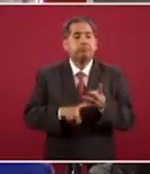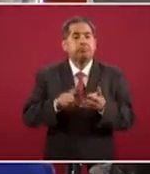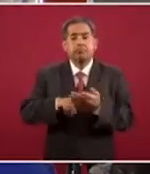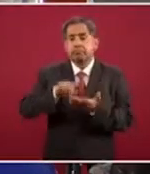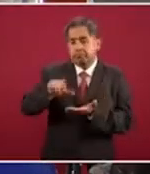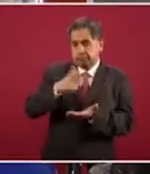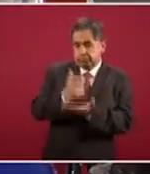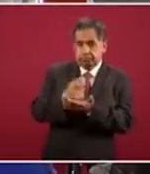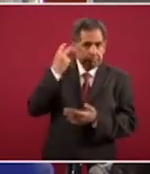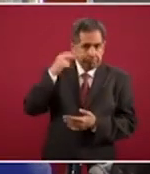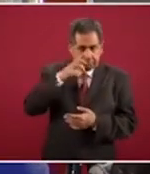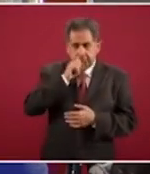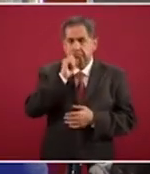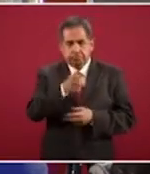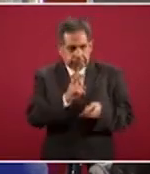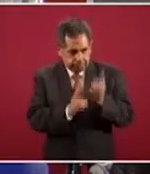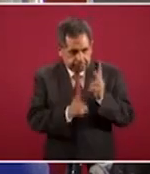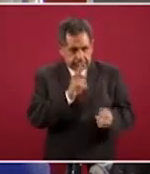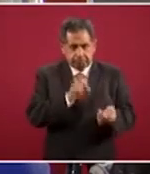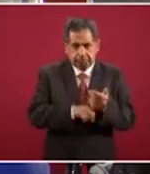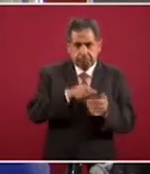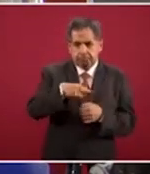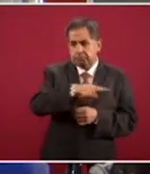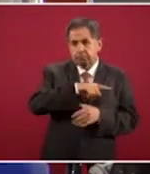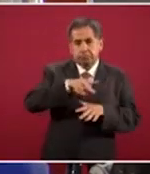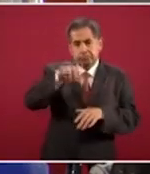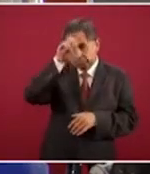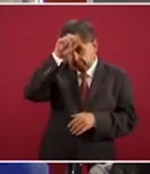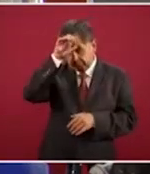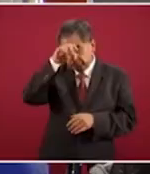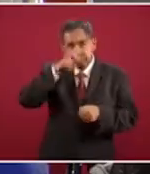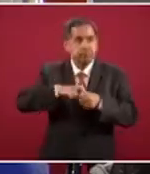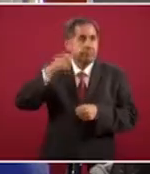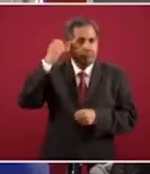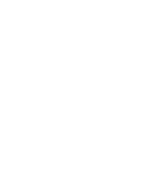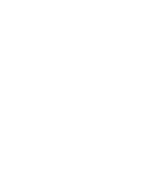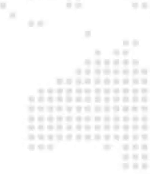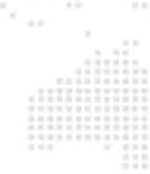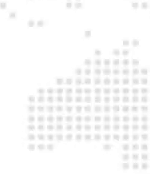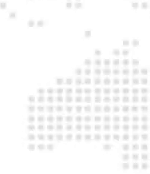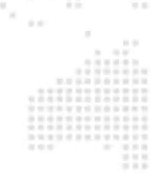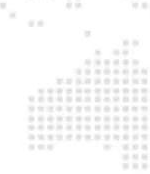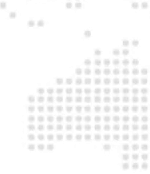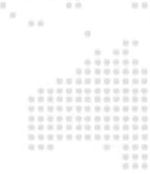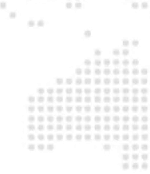con los defensores contra una mina en Oaxaca, etcétera, etcétera.